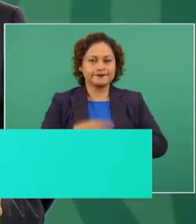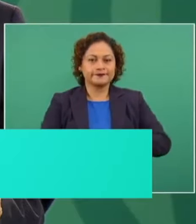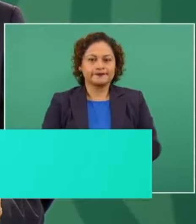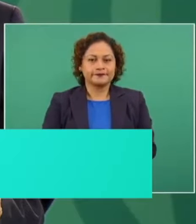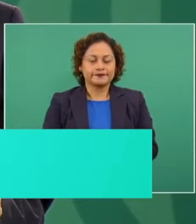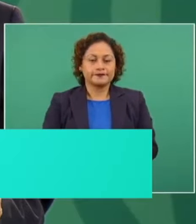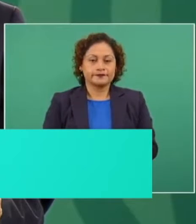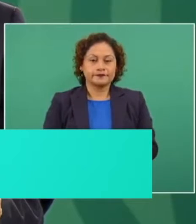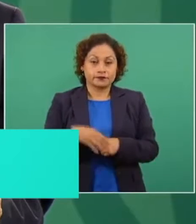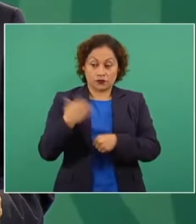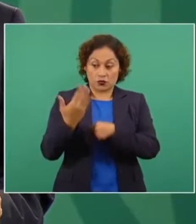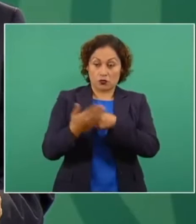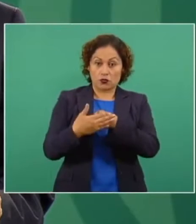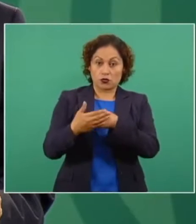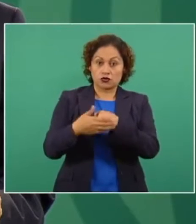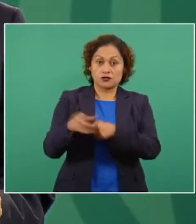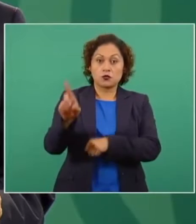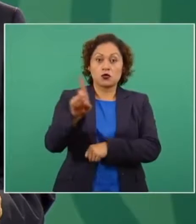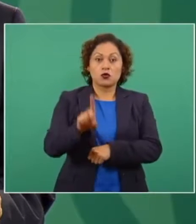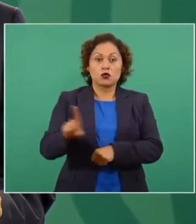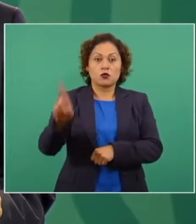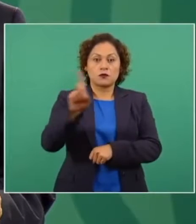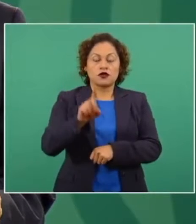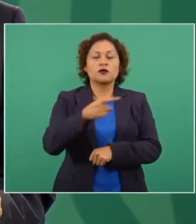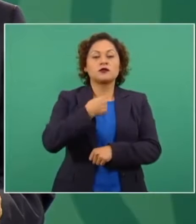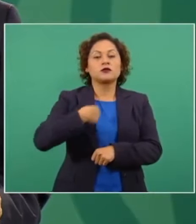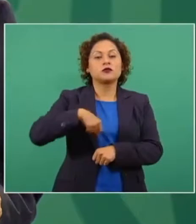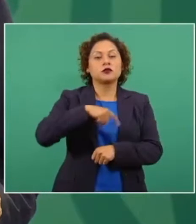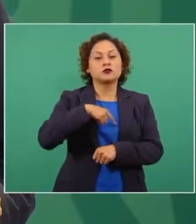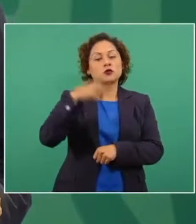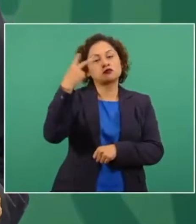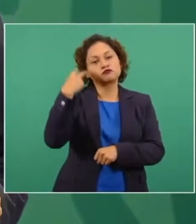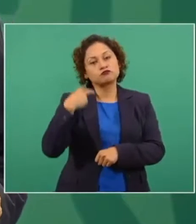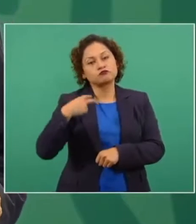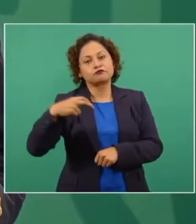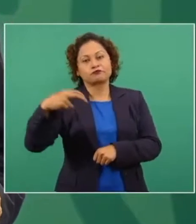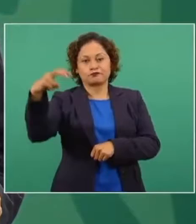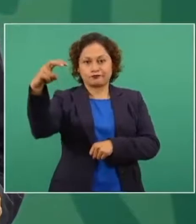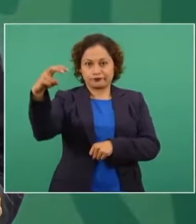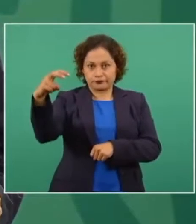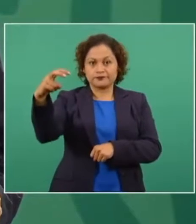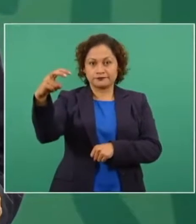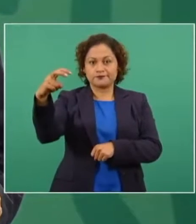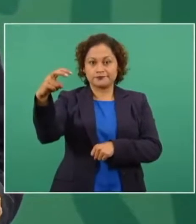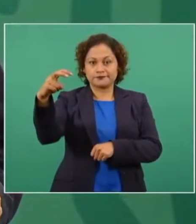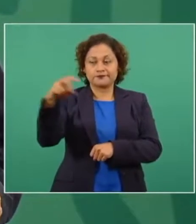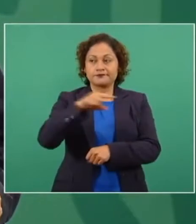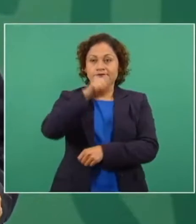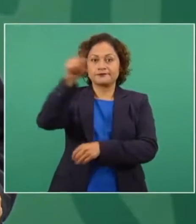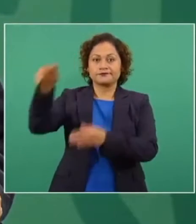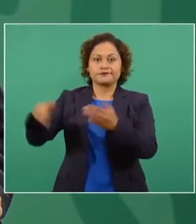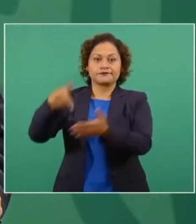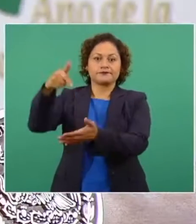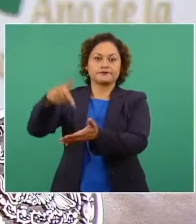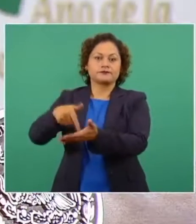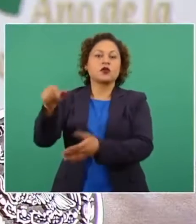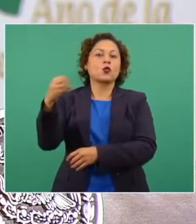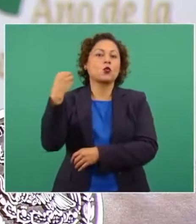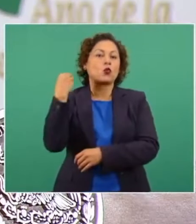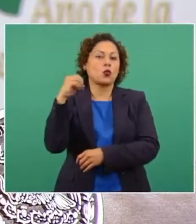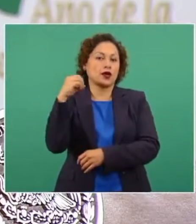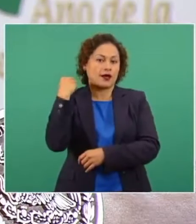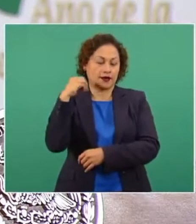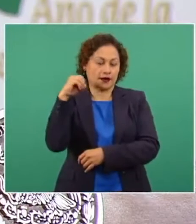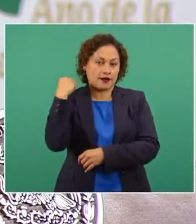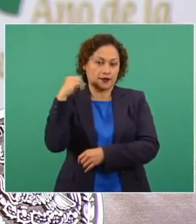el domingo una gira por Oaxaca después